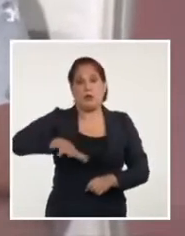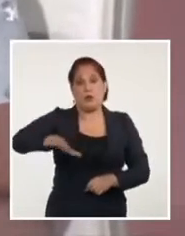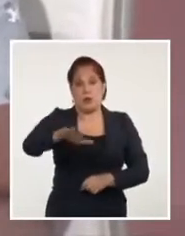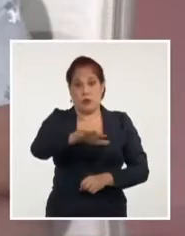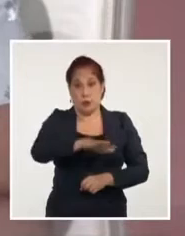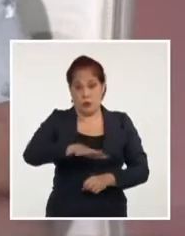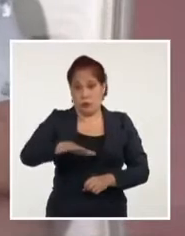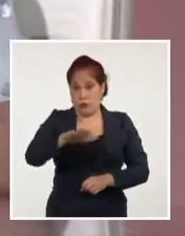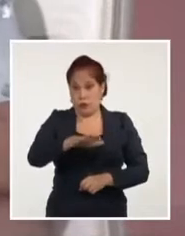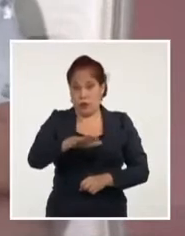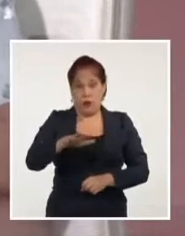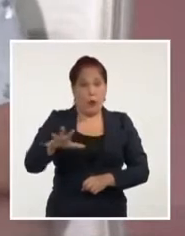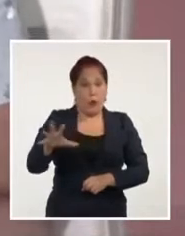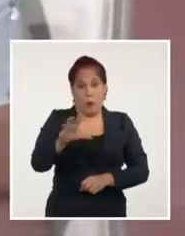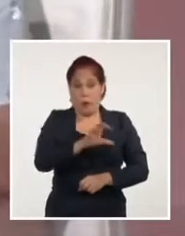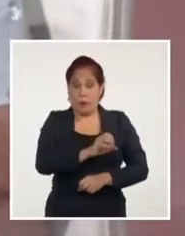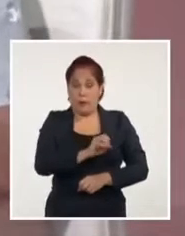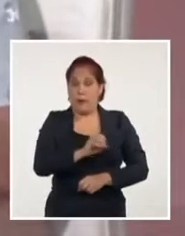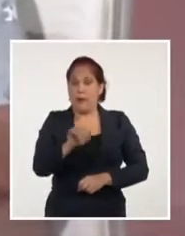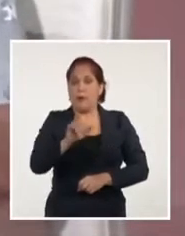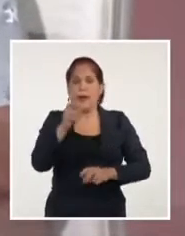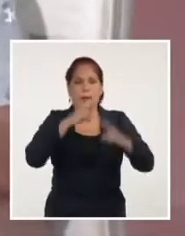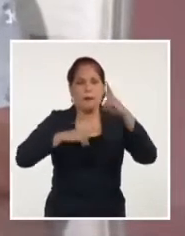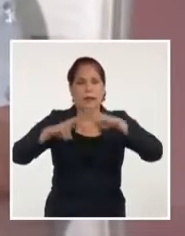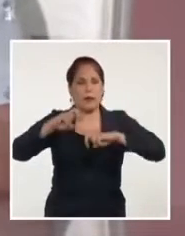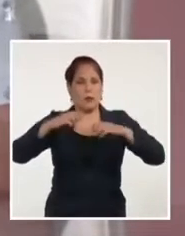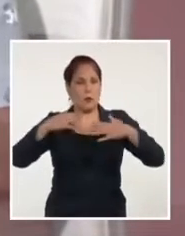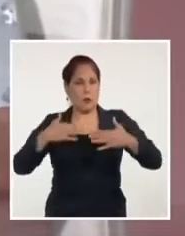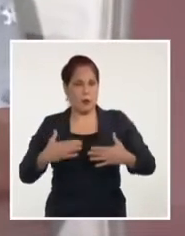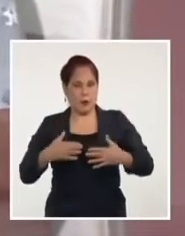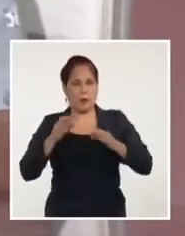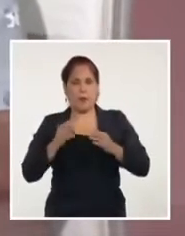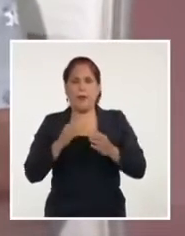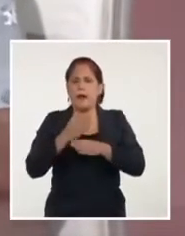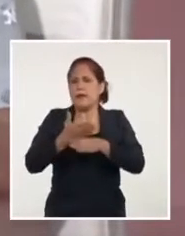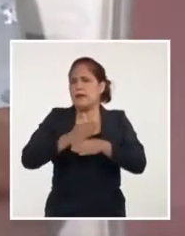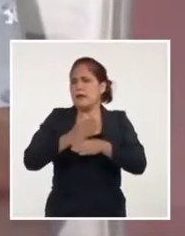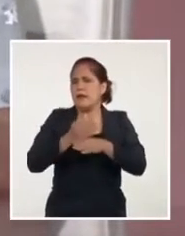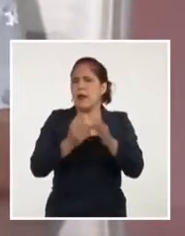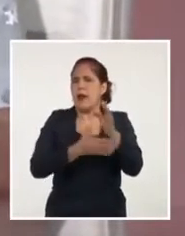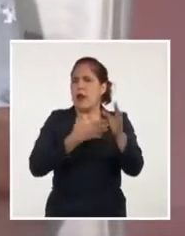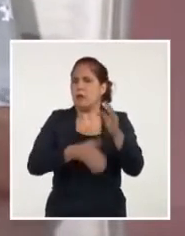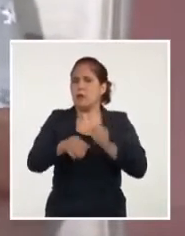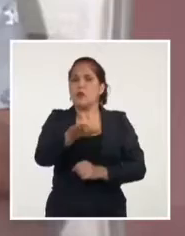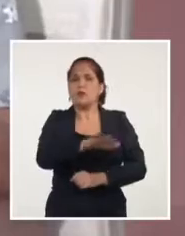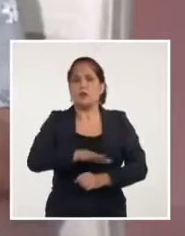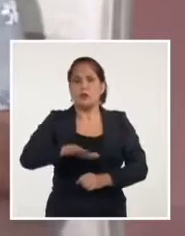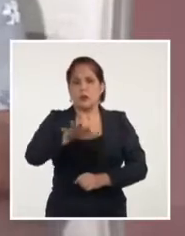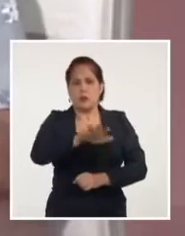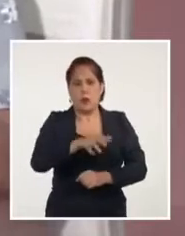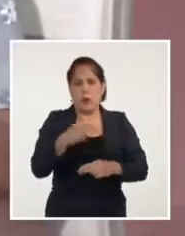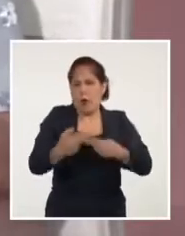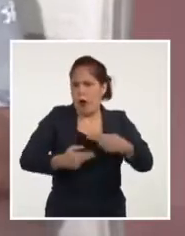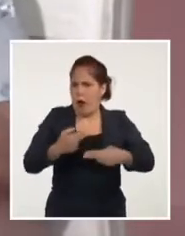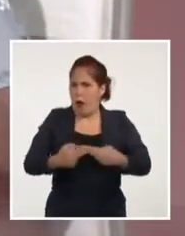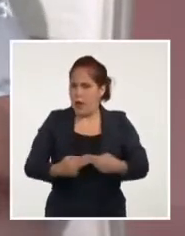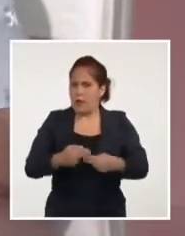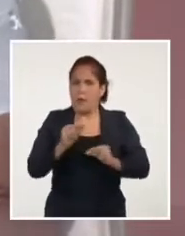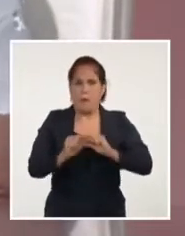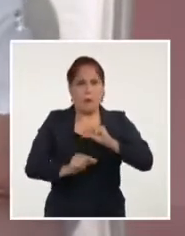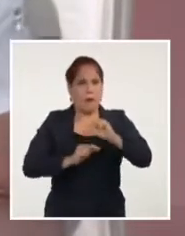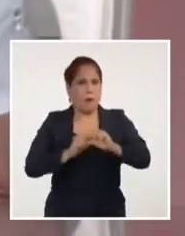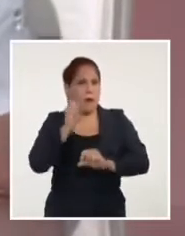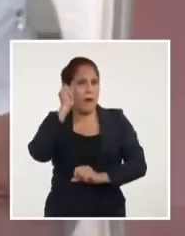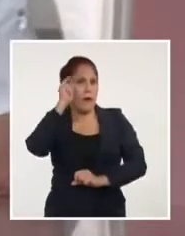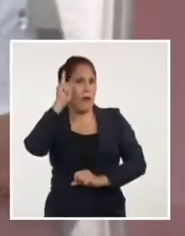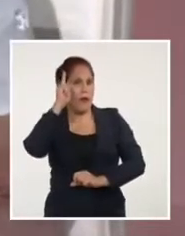en sentido general y también las humanísticas, de todo lo que significa el manejo de la realidad social y, por tanto, cómo se producen construcciones e